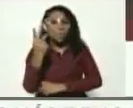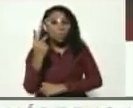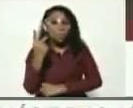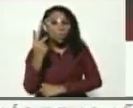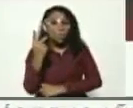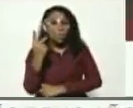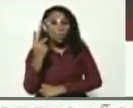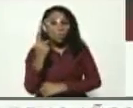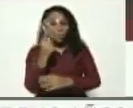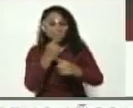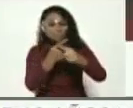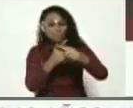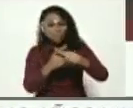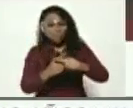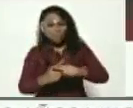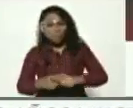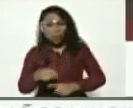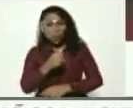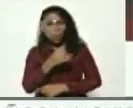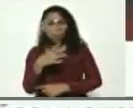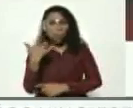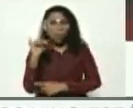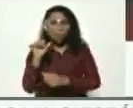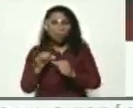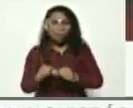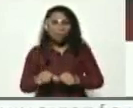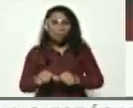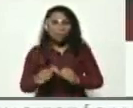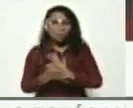son contados los blancos que han quedado.